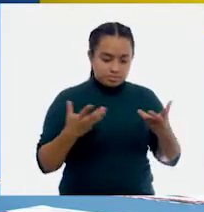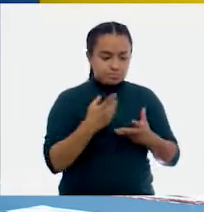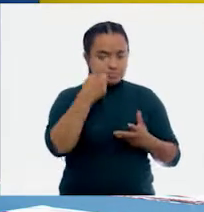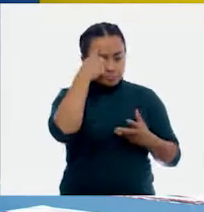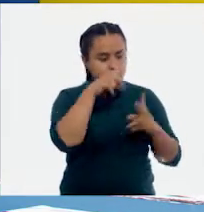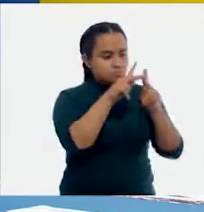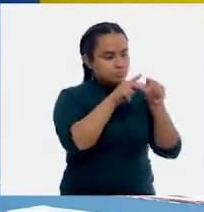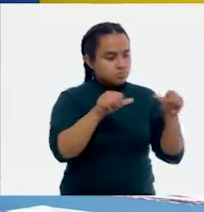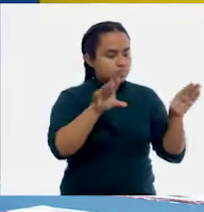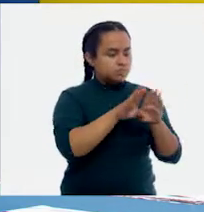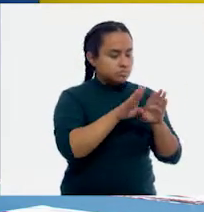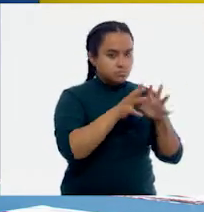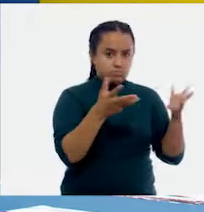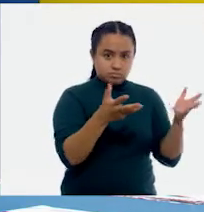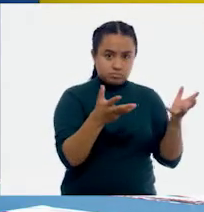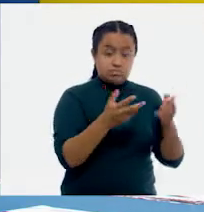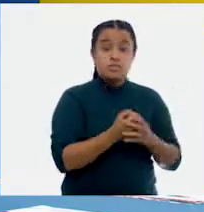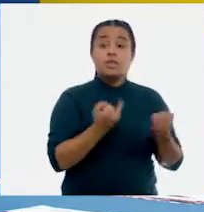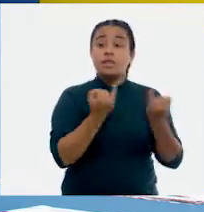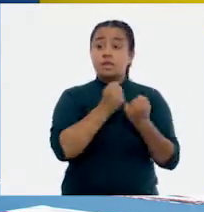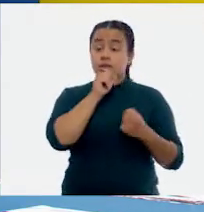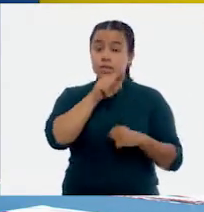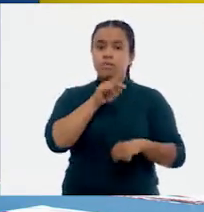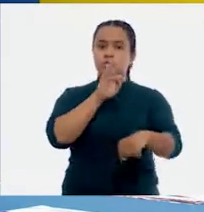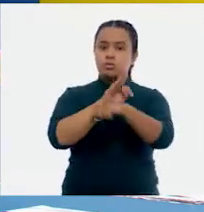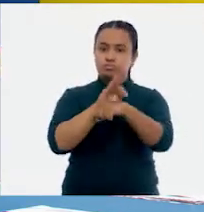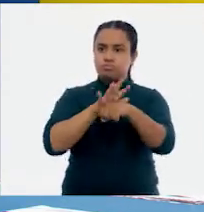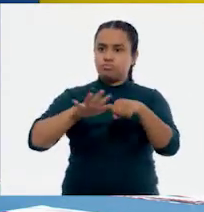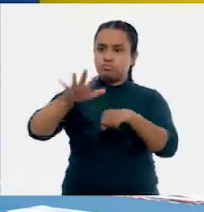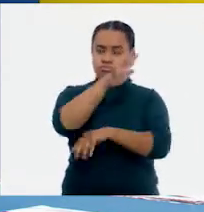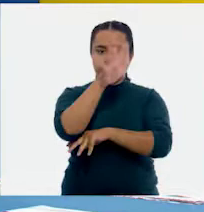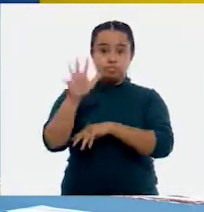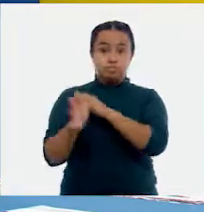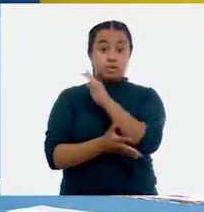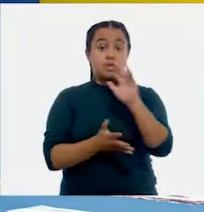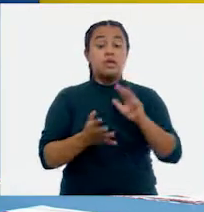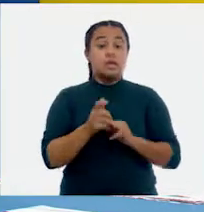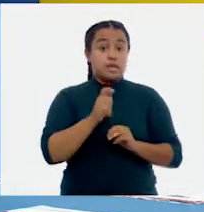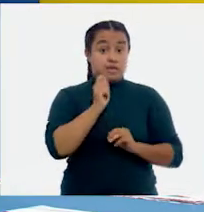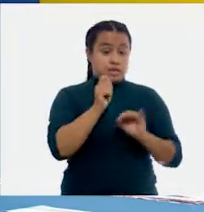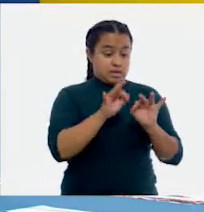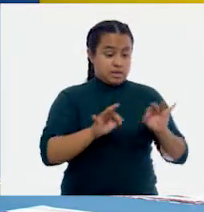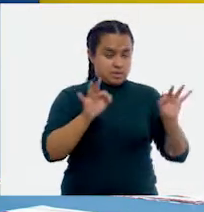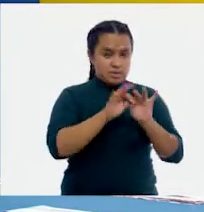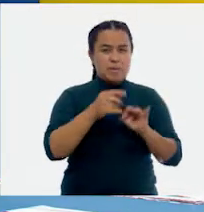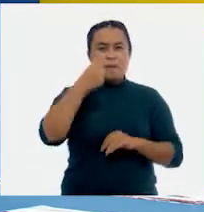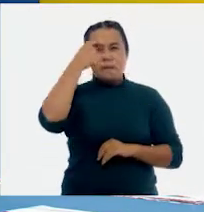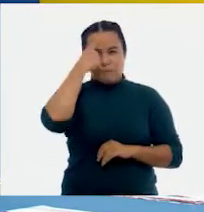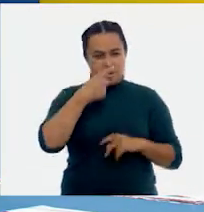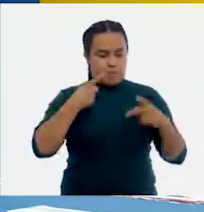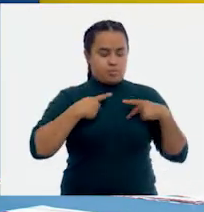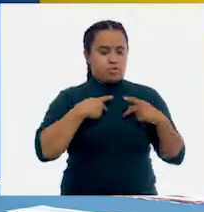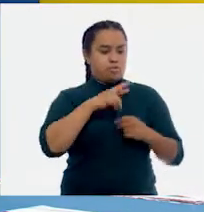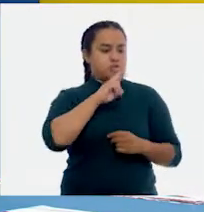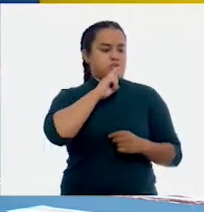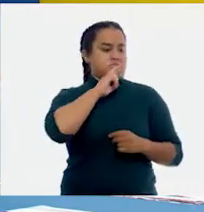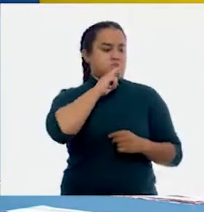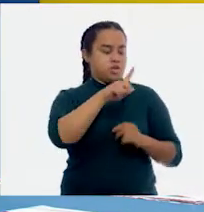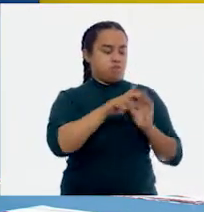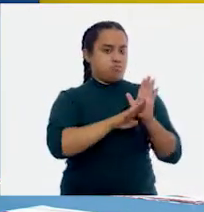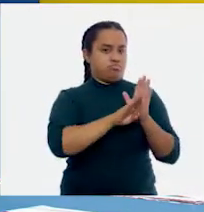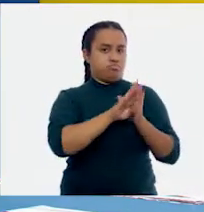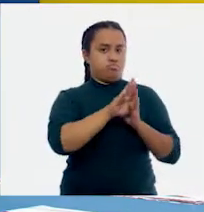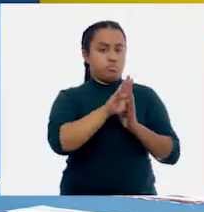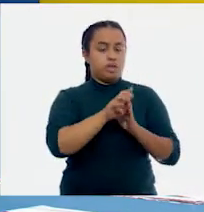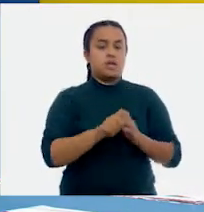con el ambiente y proteger los ecosistemas, que además de ser muy importantes en el desarrollo de los seres humanos, bueno, ya